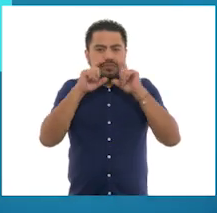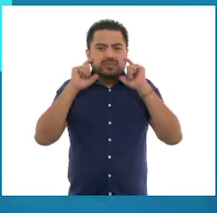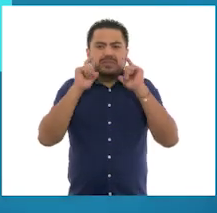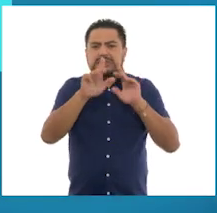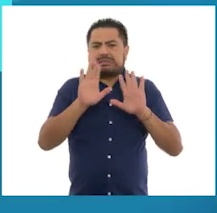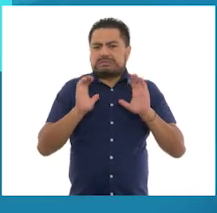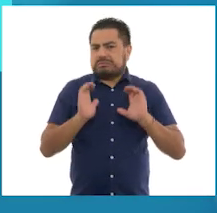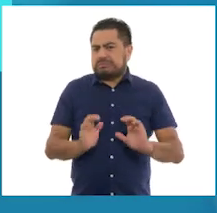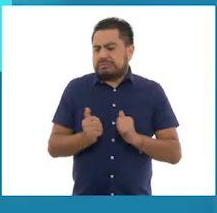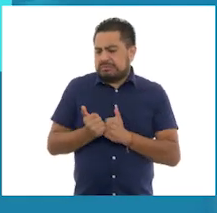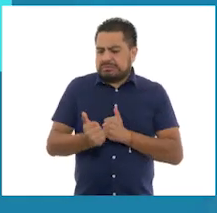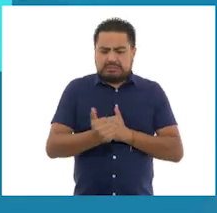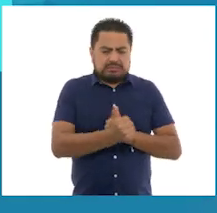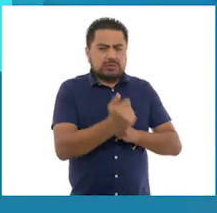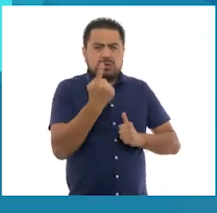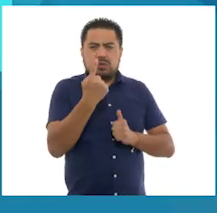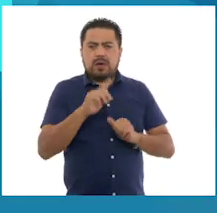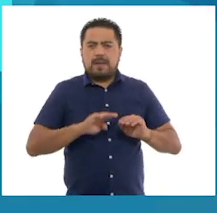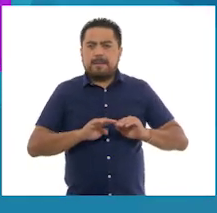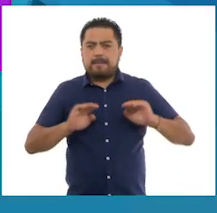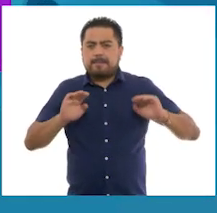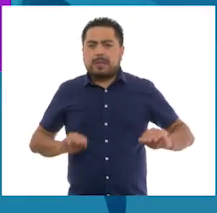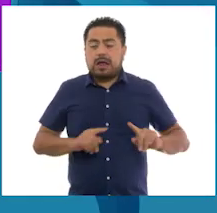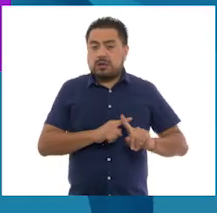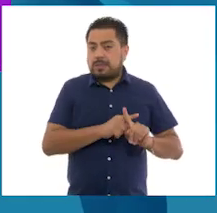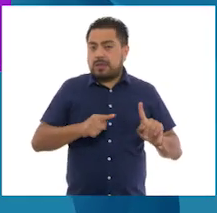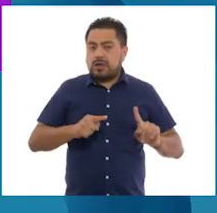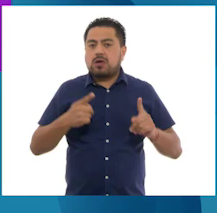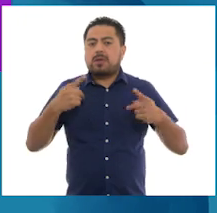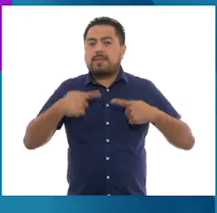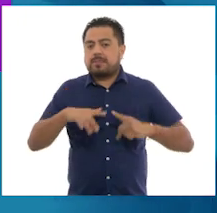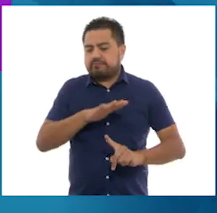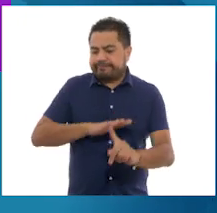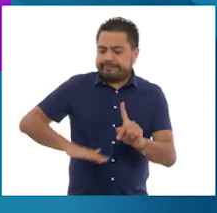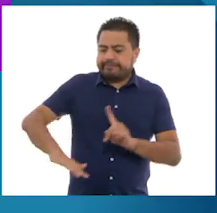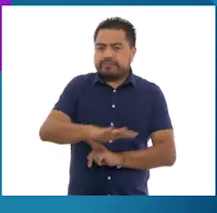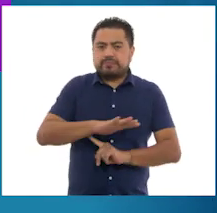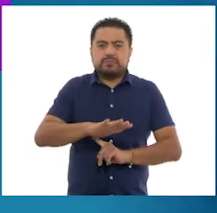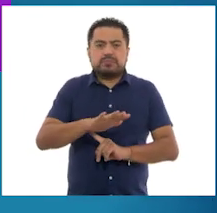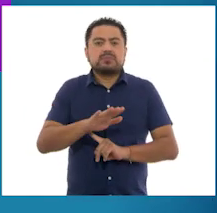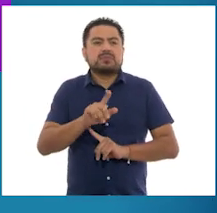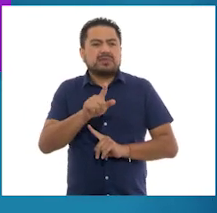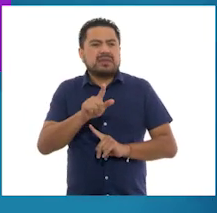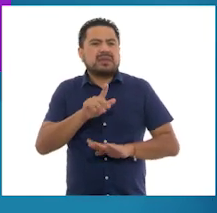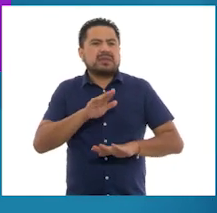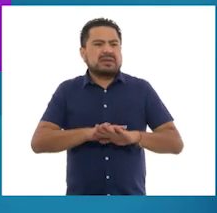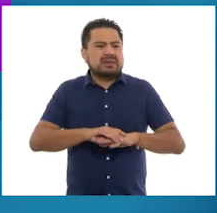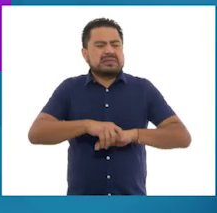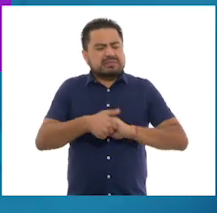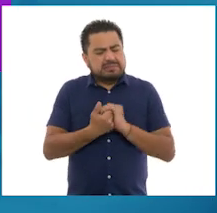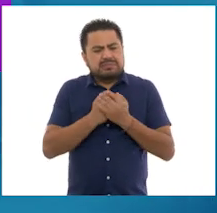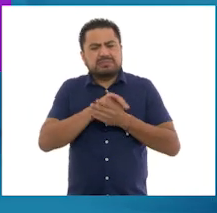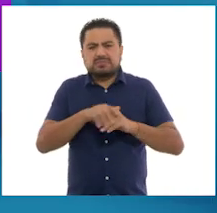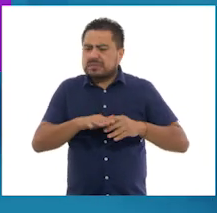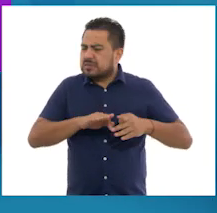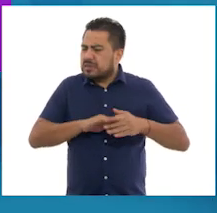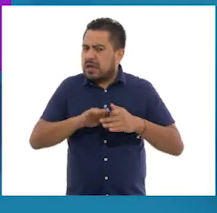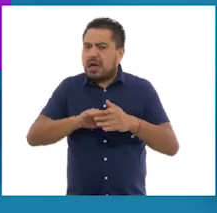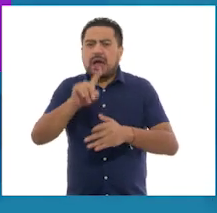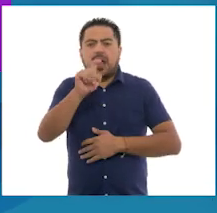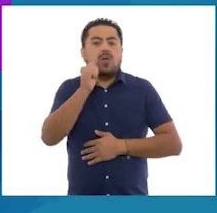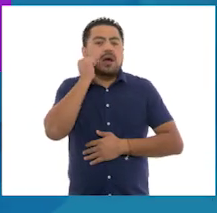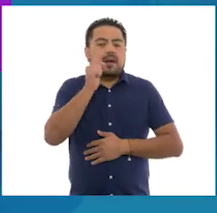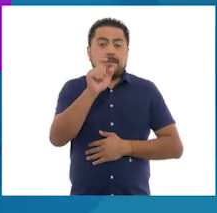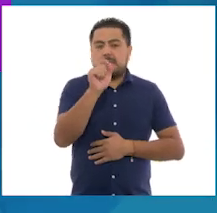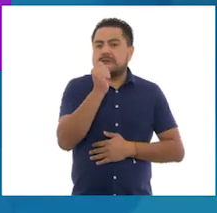una distancia mínima de 1.5 metros entre tú y los demás. Lávate las manos muy seguido con agua y jabón por lo menos